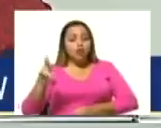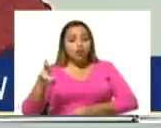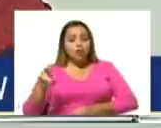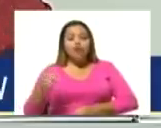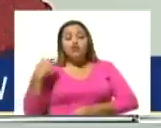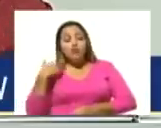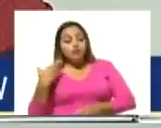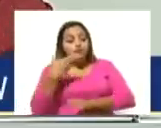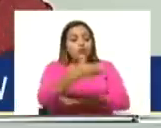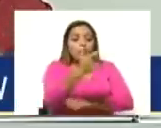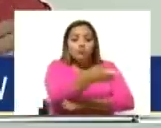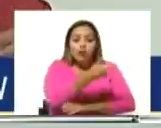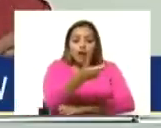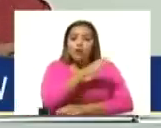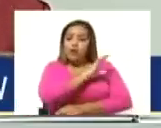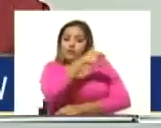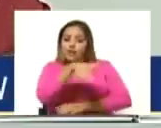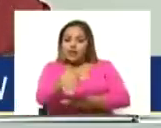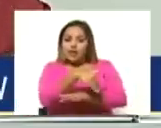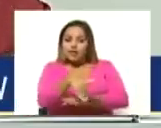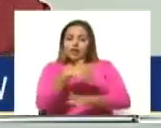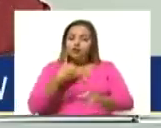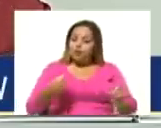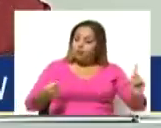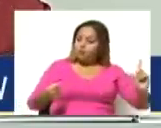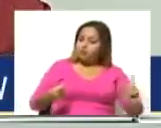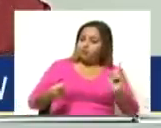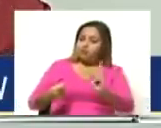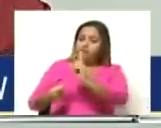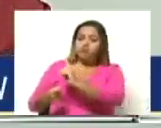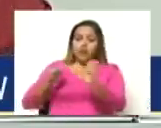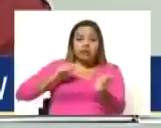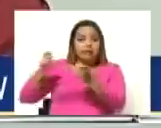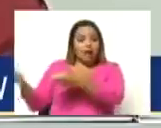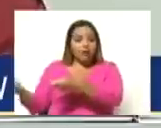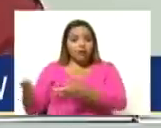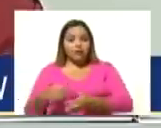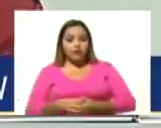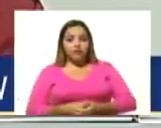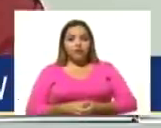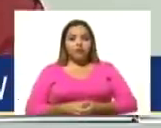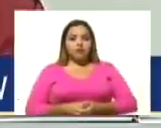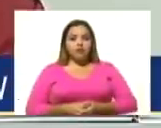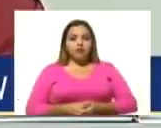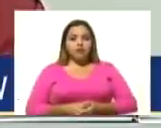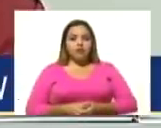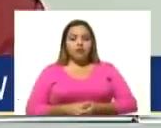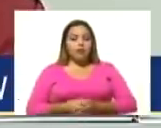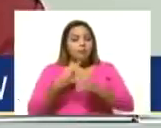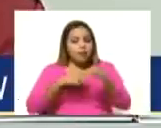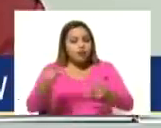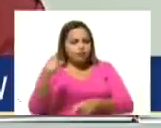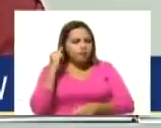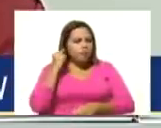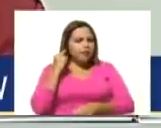calle. Y yo vine a buscarlo. Ella resultó afectada.